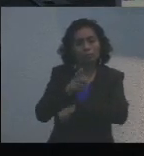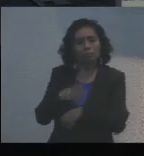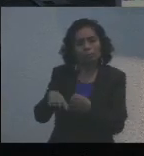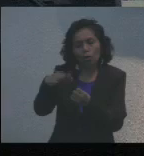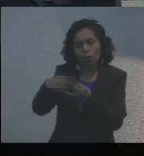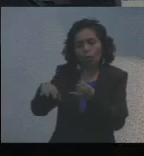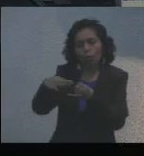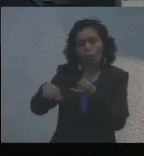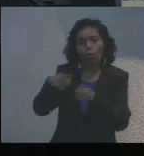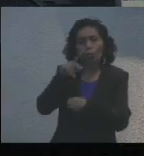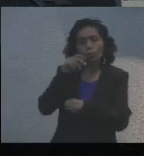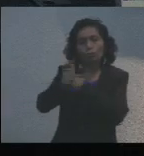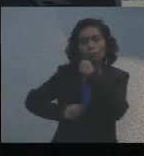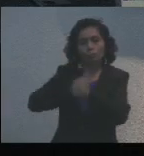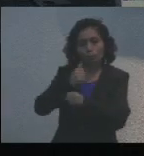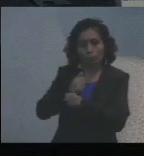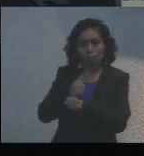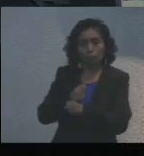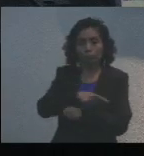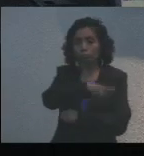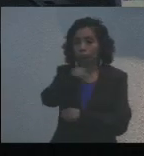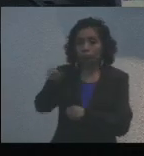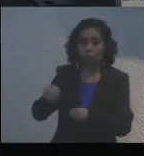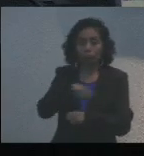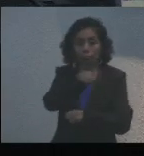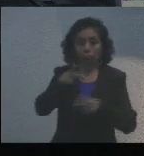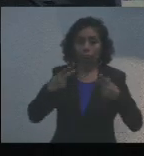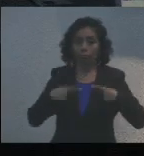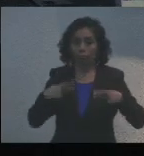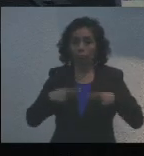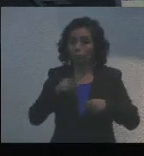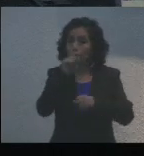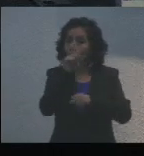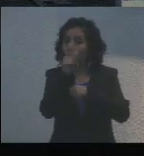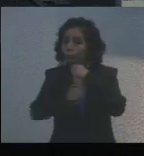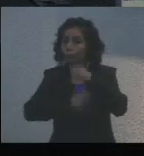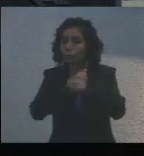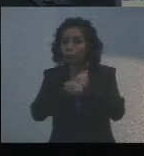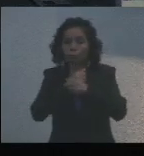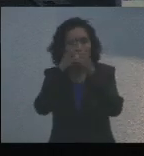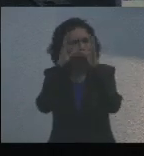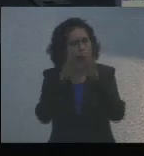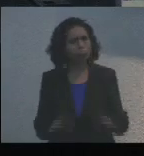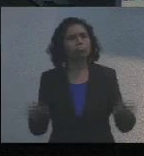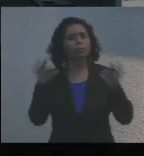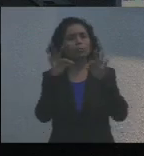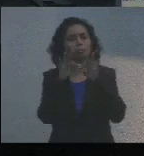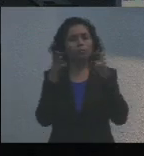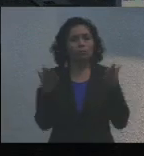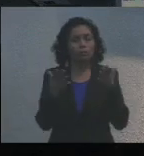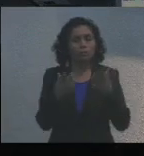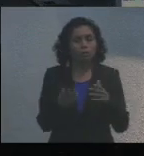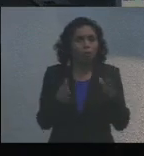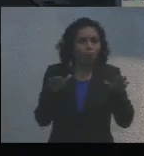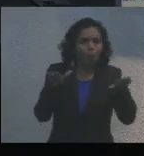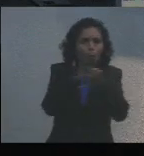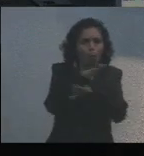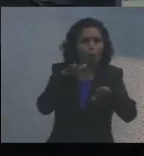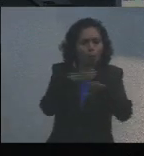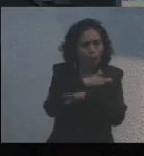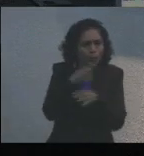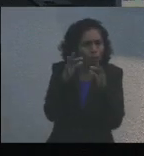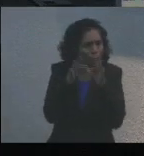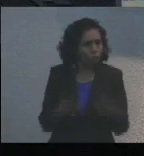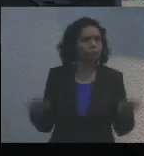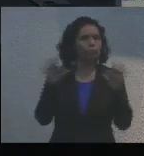año. La mayoría de la ciudadanía coincide en que ha sido un año histórico, caracterizado por cambios significativos en nuestro